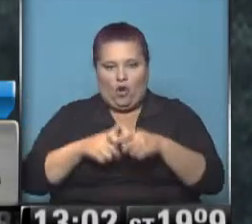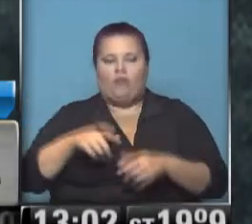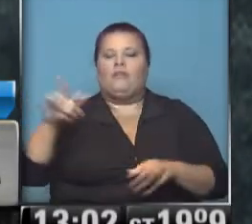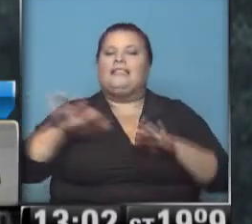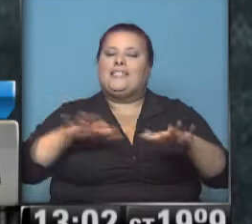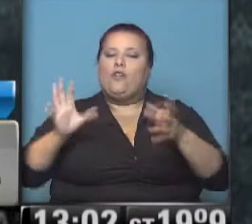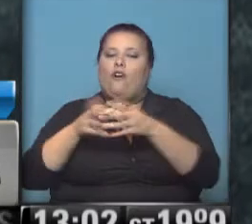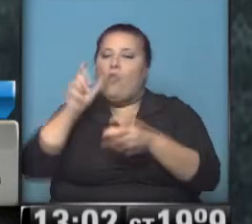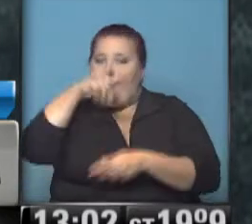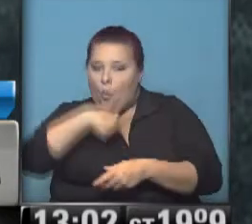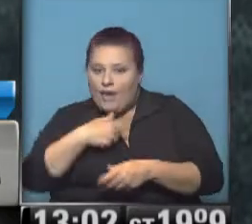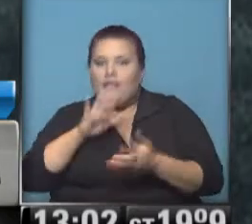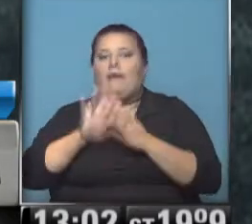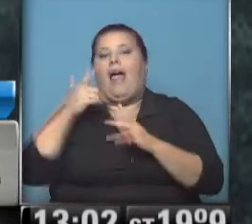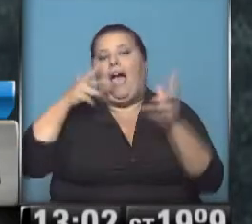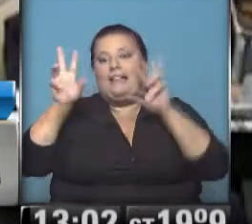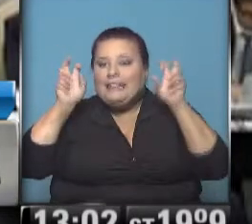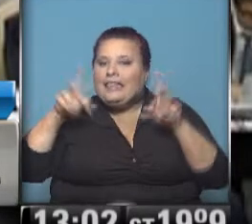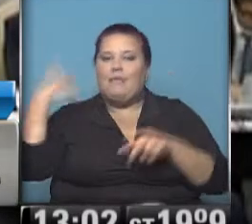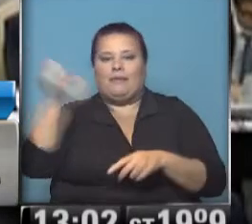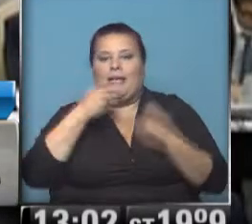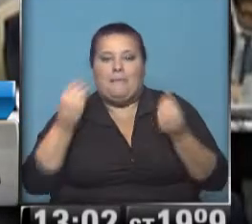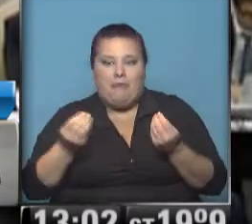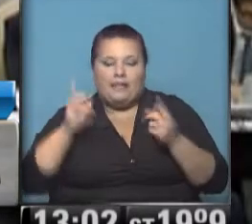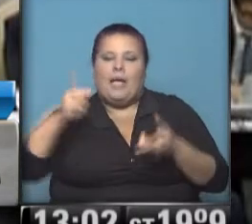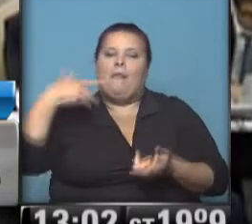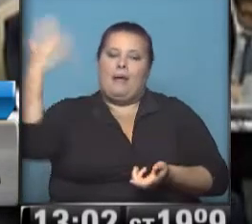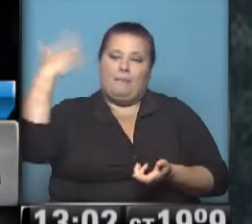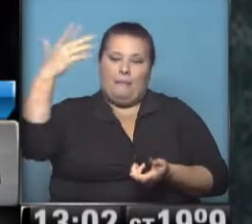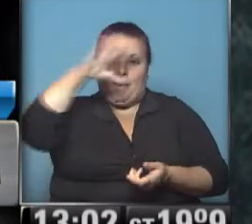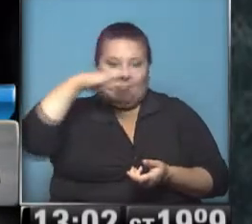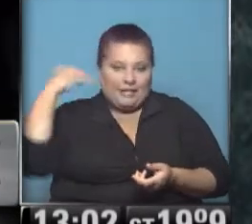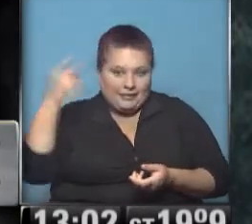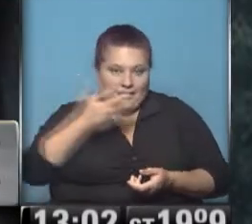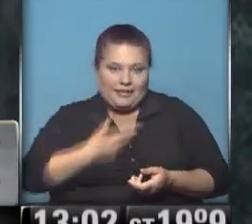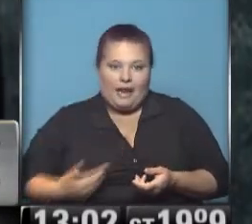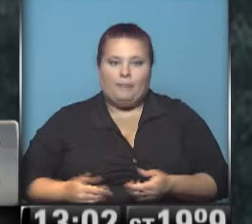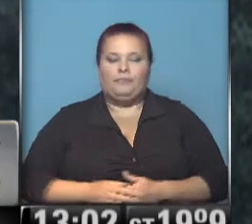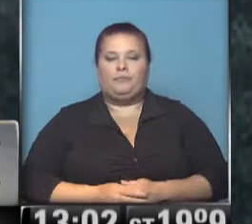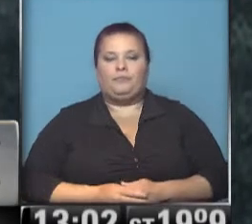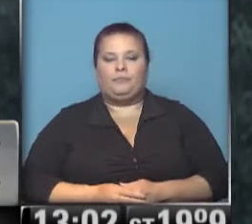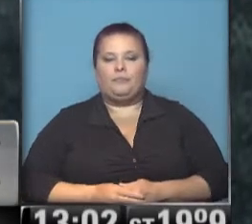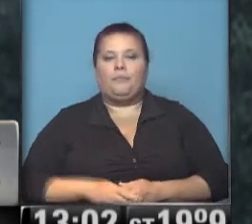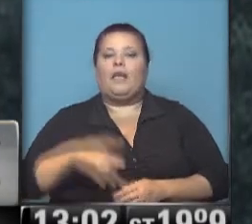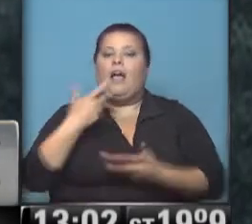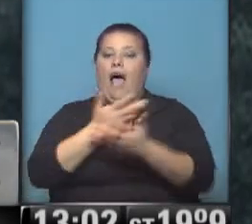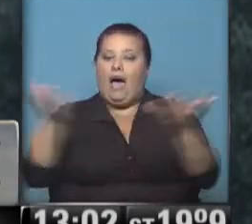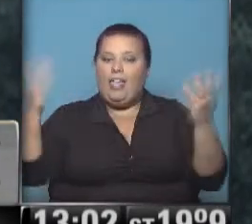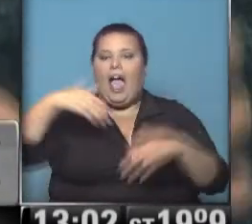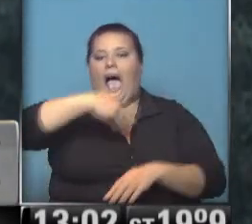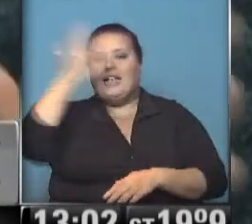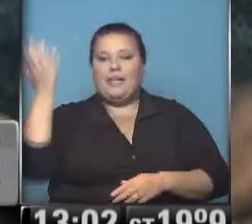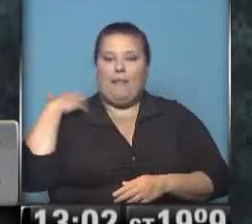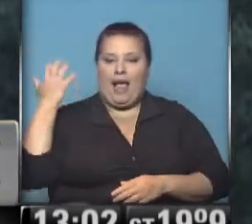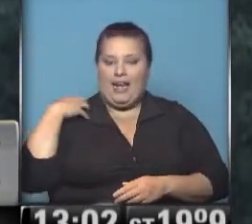los fondos buitre como telón de fondo de lo que está pasando y del discurso que dé la Presidenta de la Nación ante la Asamblea